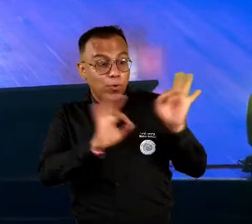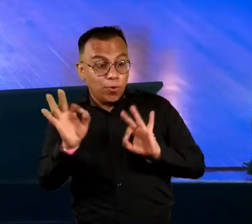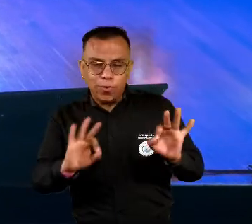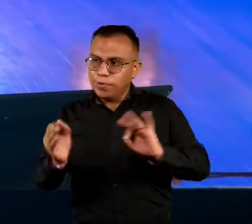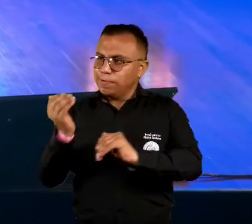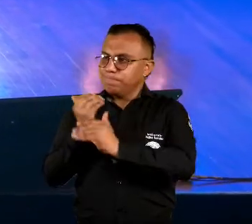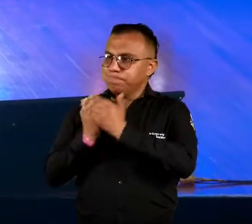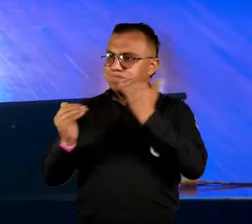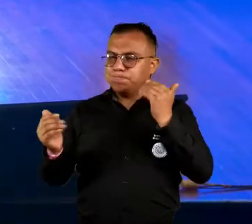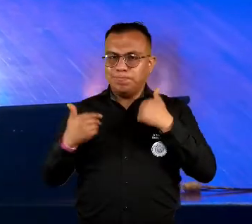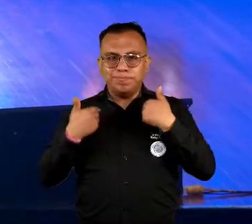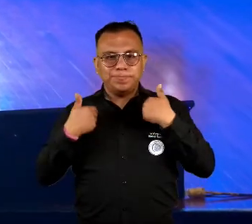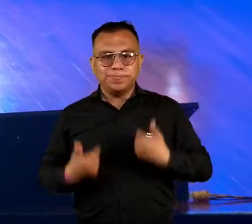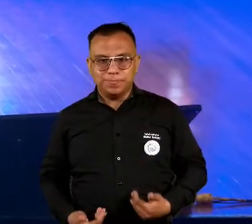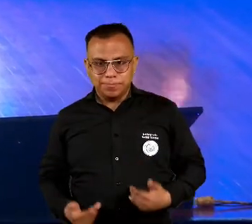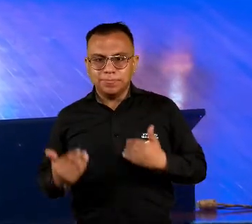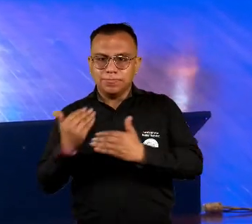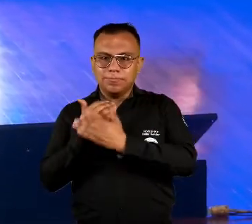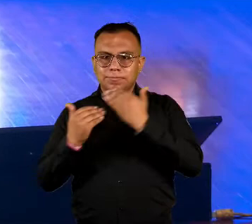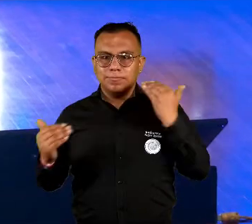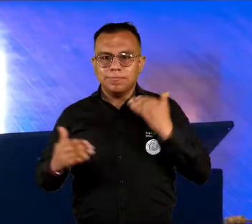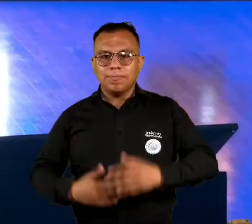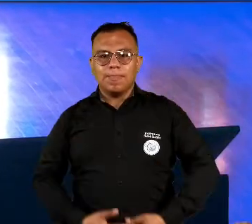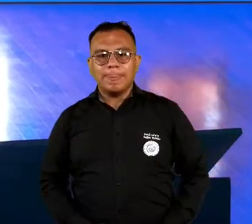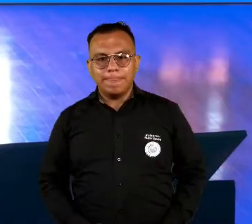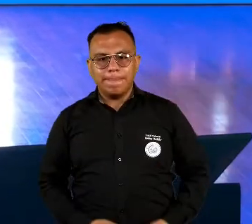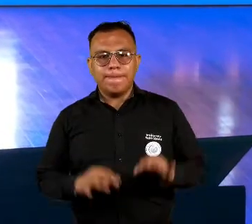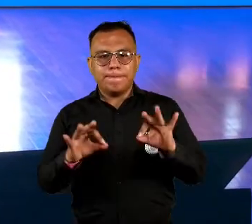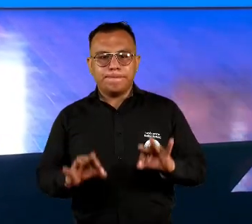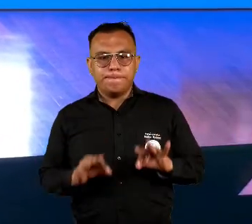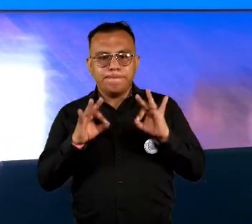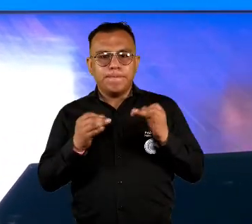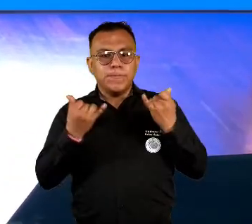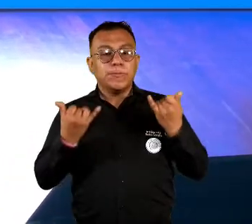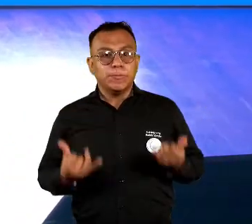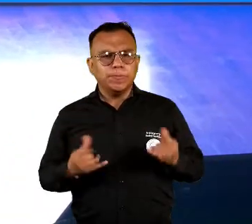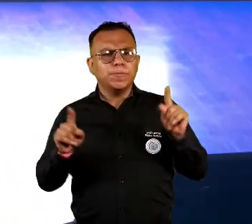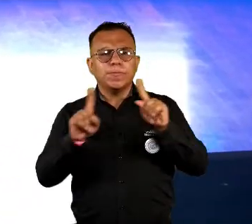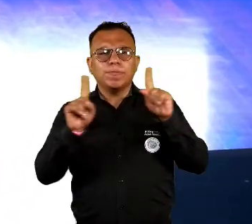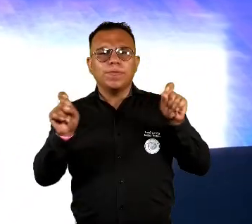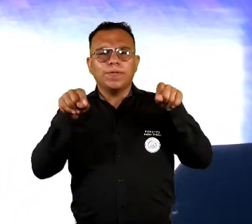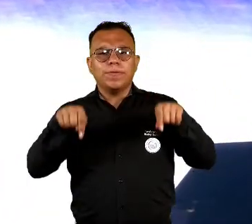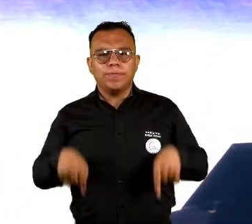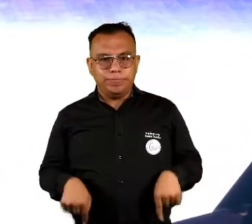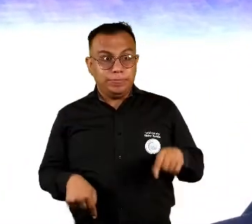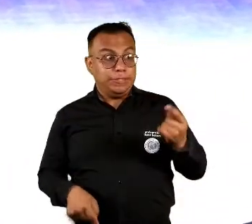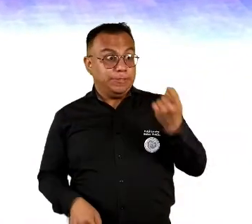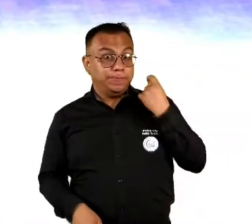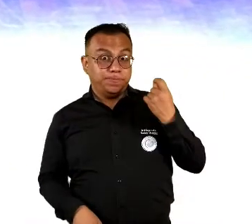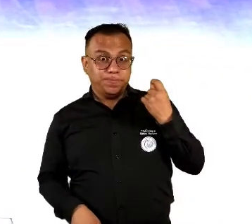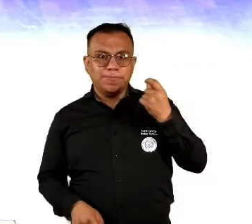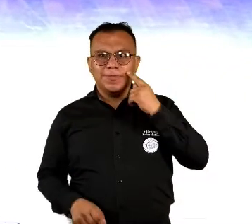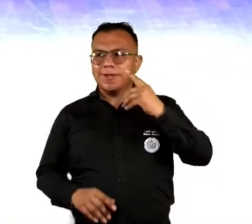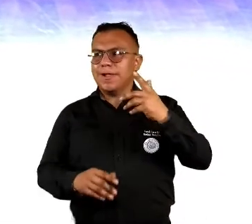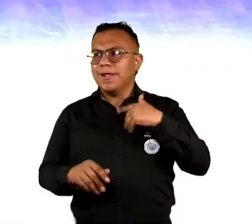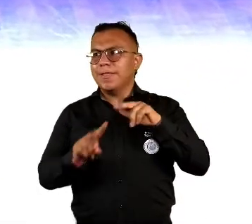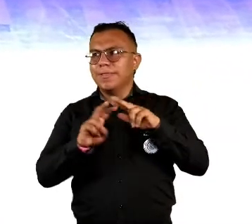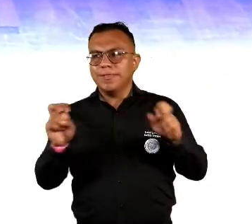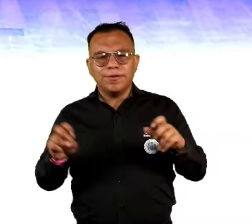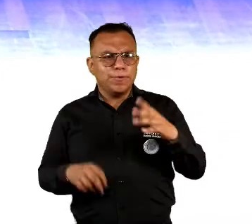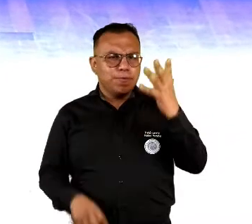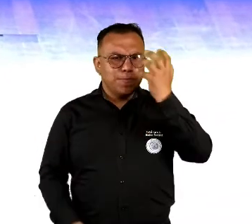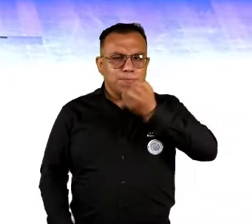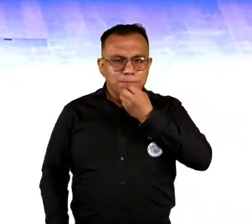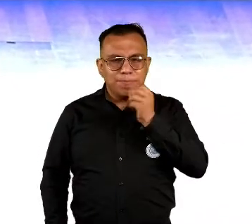invitarnos por invitarme Bueno hoy voy a hablar o sea acaba de salir una charla de arte precioso